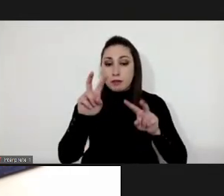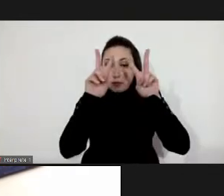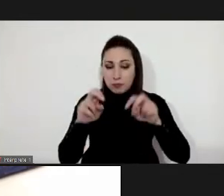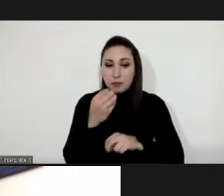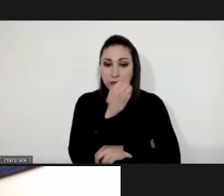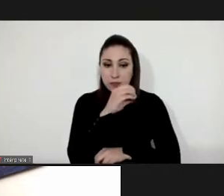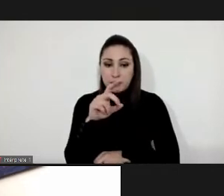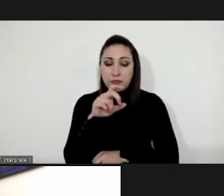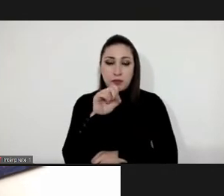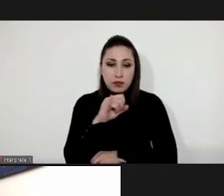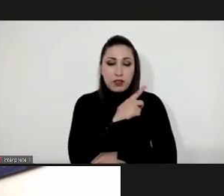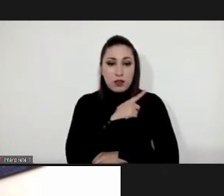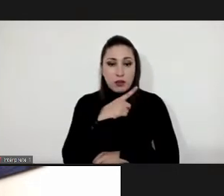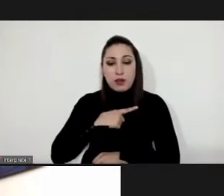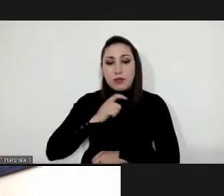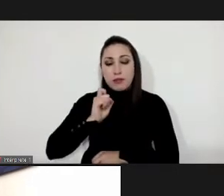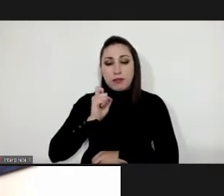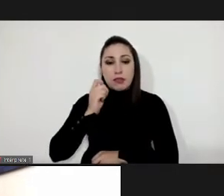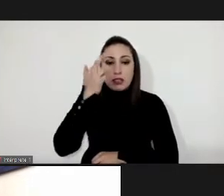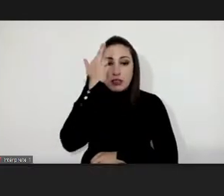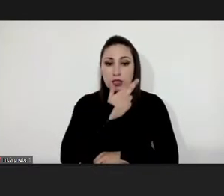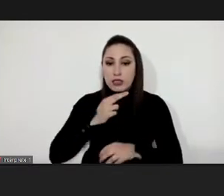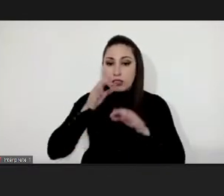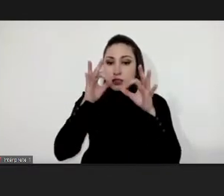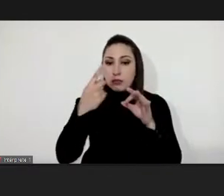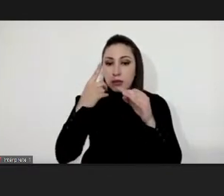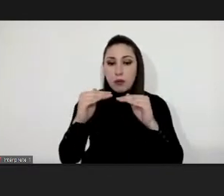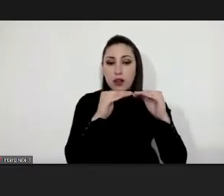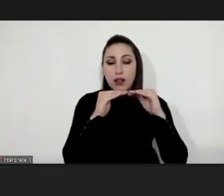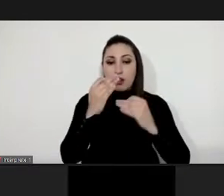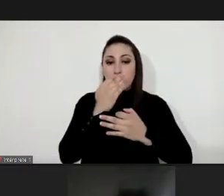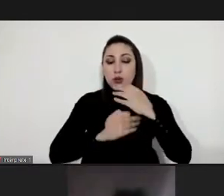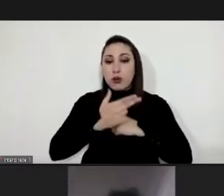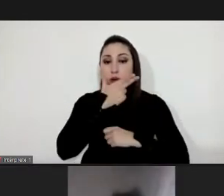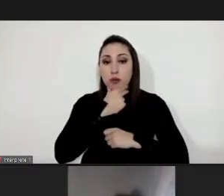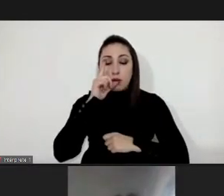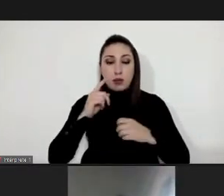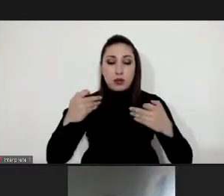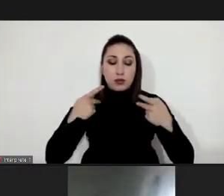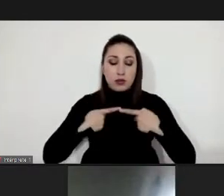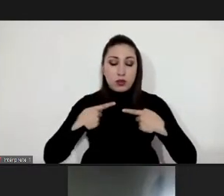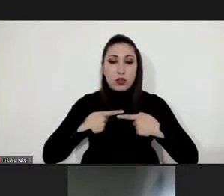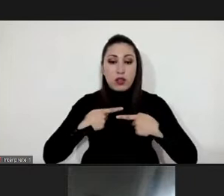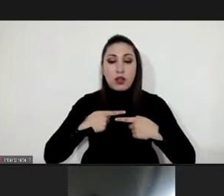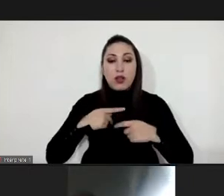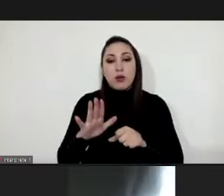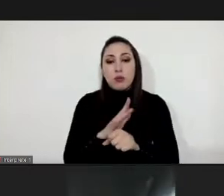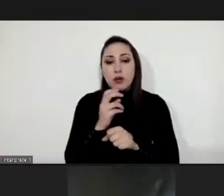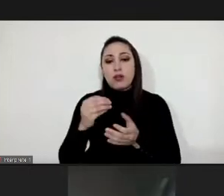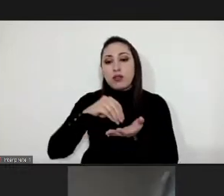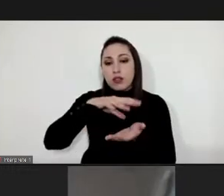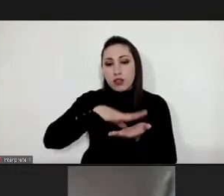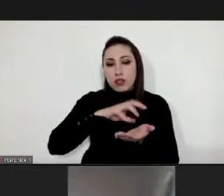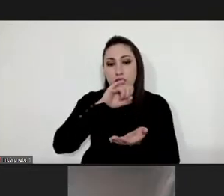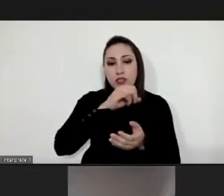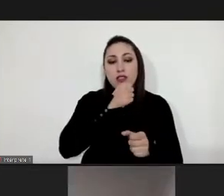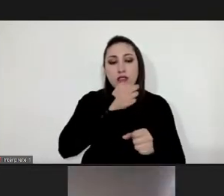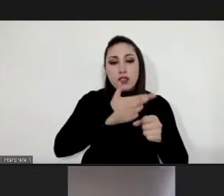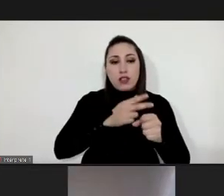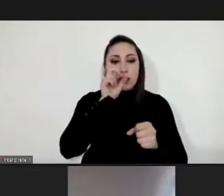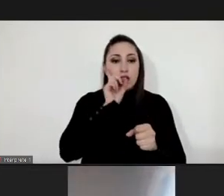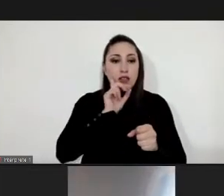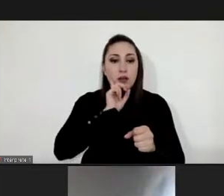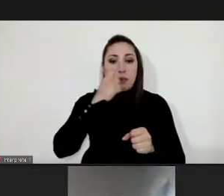abordarse con perspectiva de género para su correcta aplicación, se incluyó a la Secretaría de las Mujeres para que, de acuerdo a